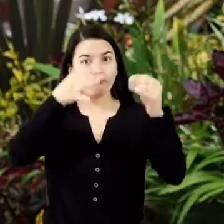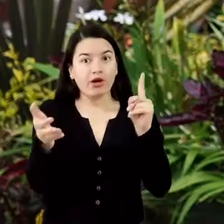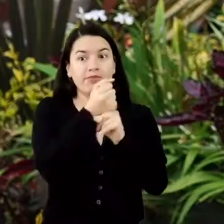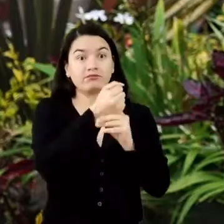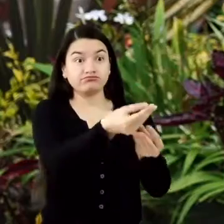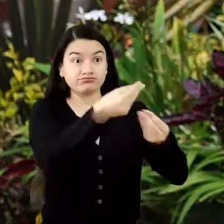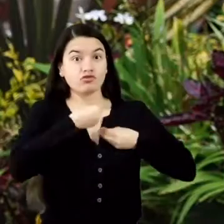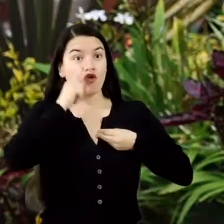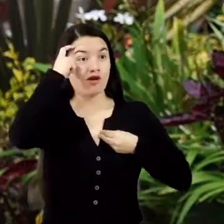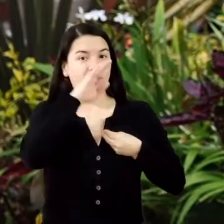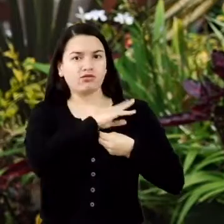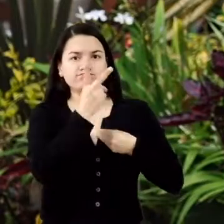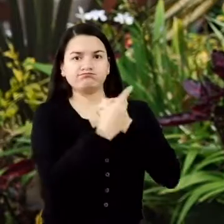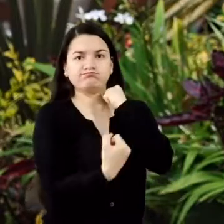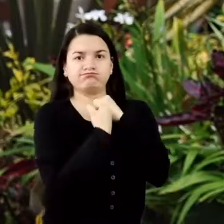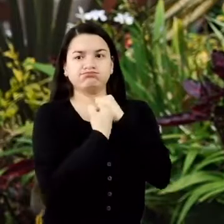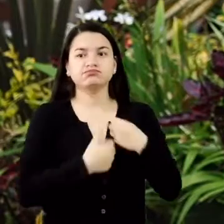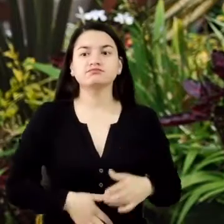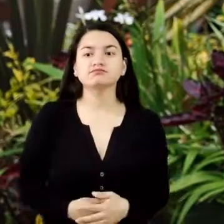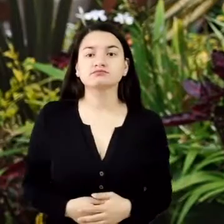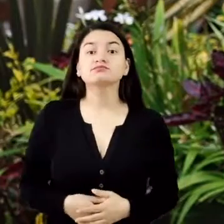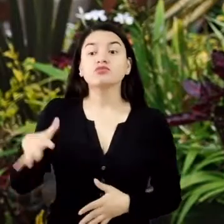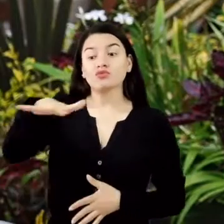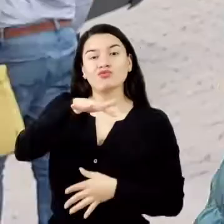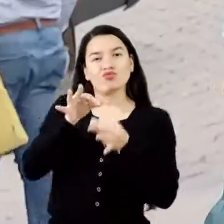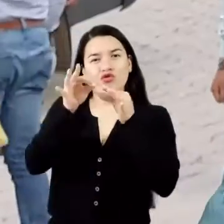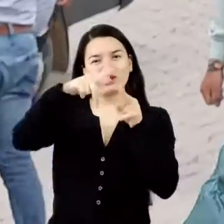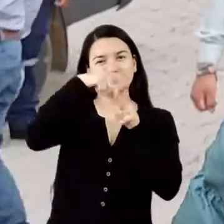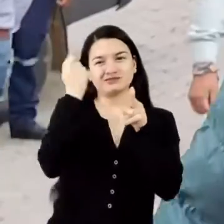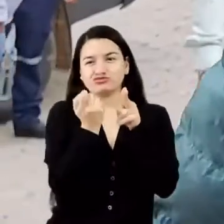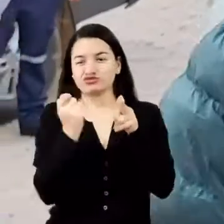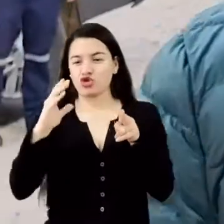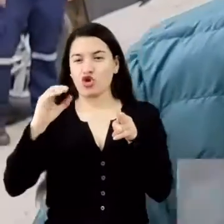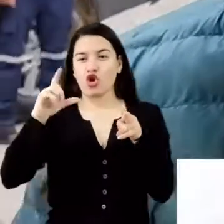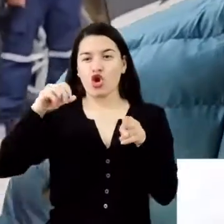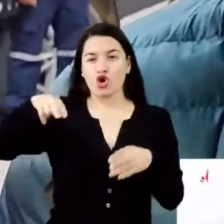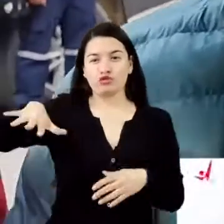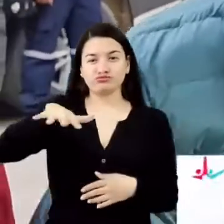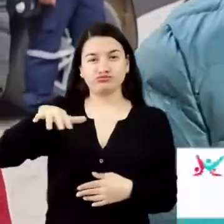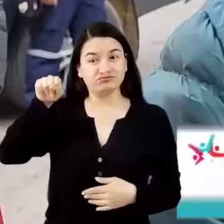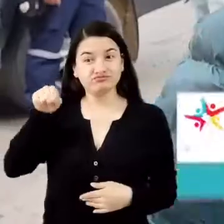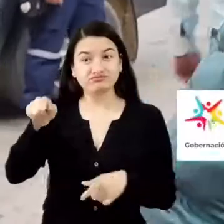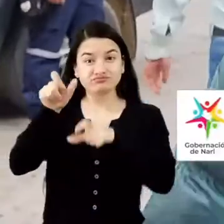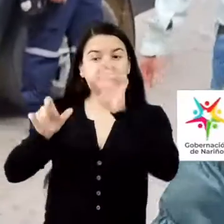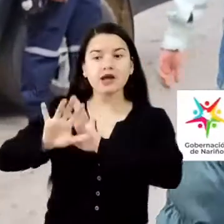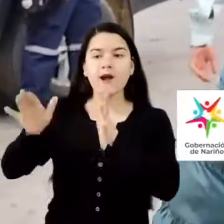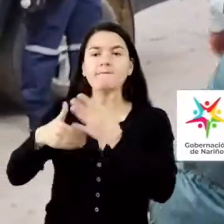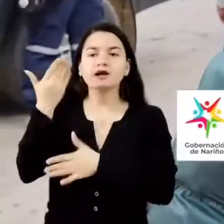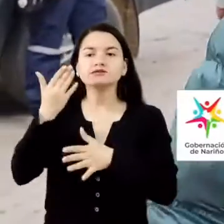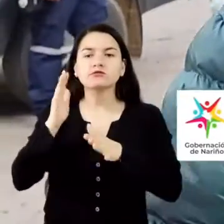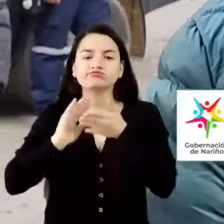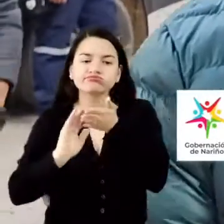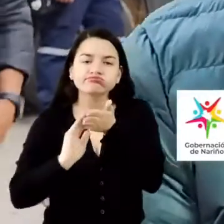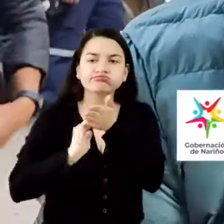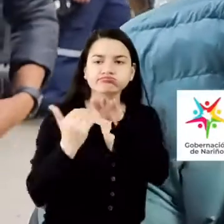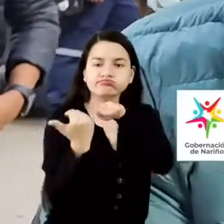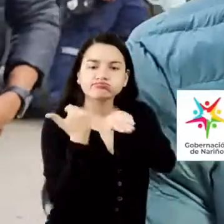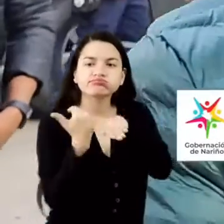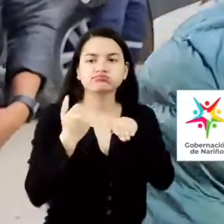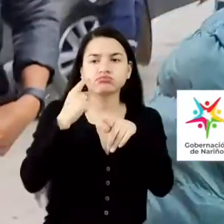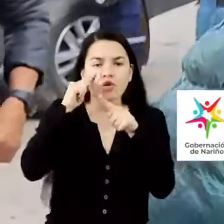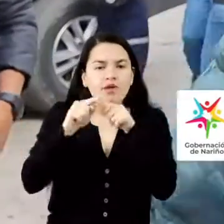la Gobernación de Nariño y la Administración Municipal. Bueno, estamos en el municipio de Colón, Génova, colocando la primera piedra en un